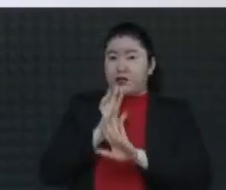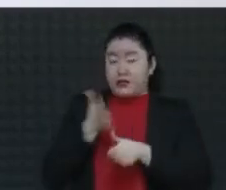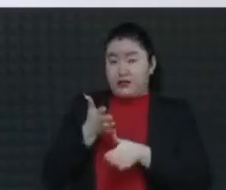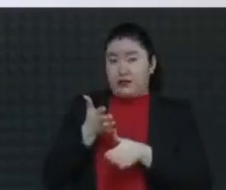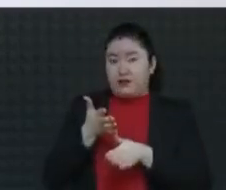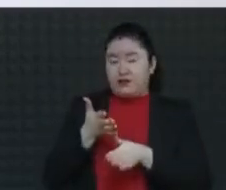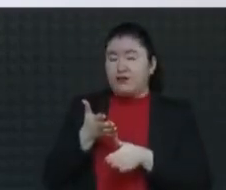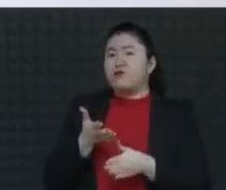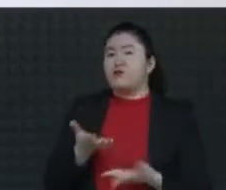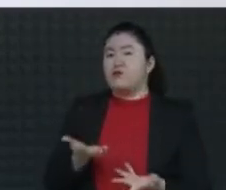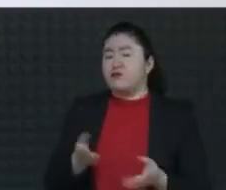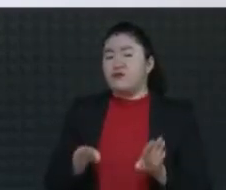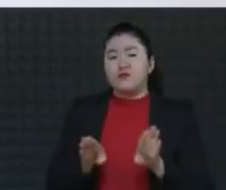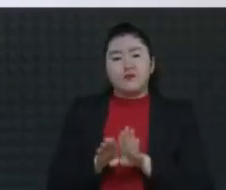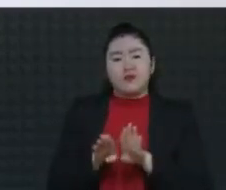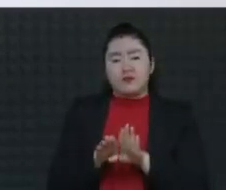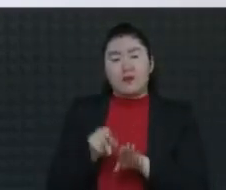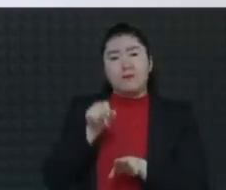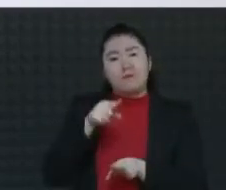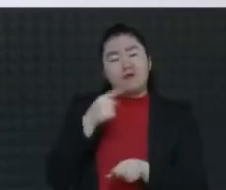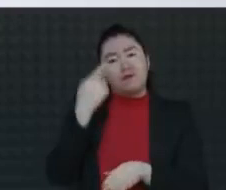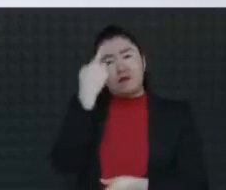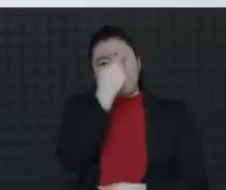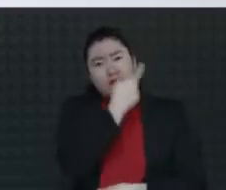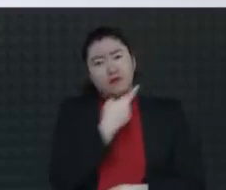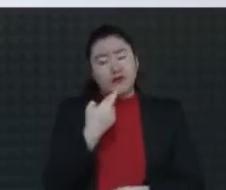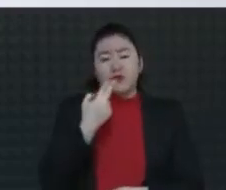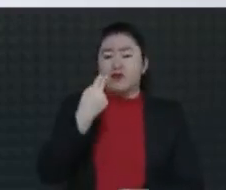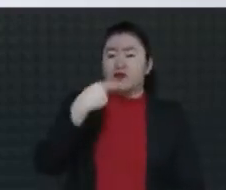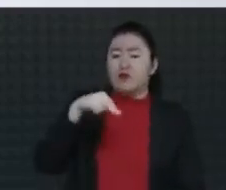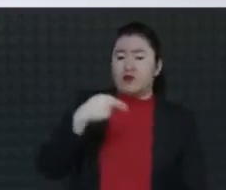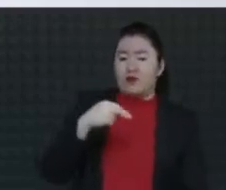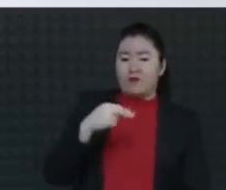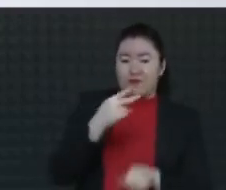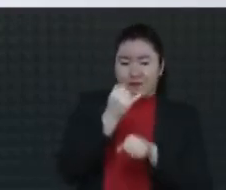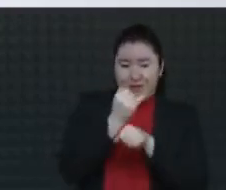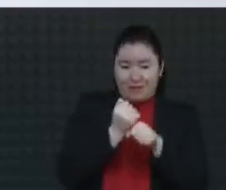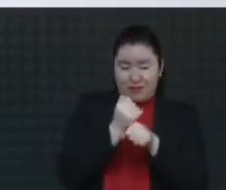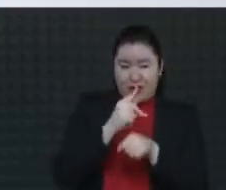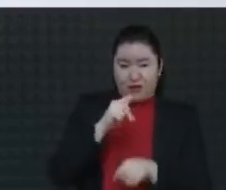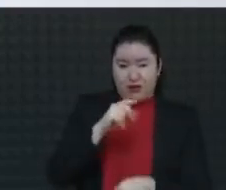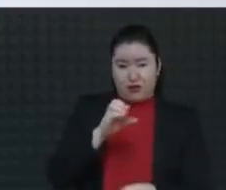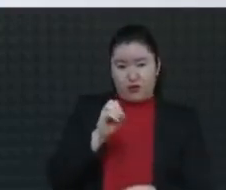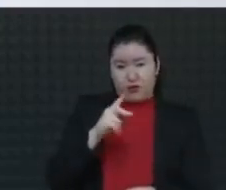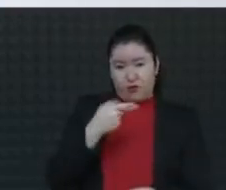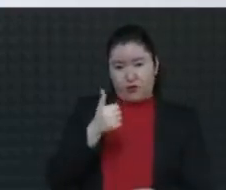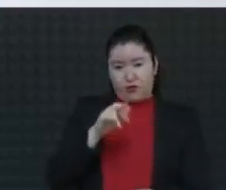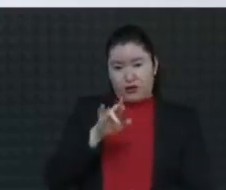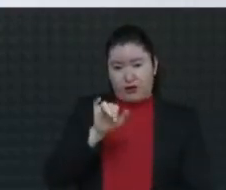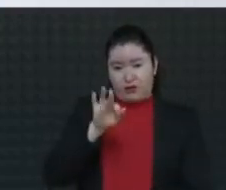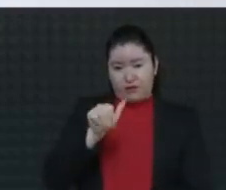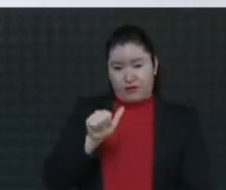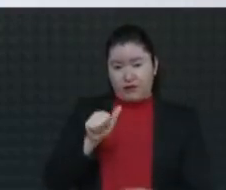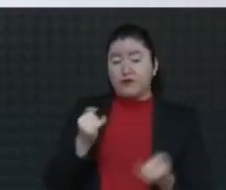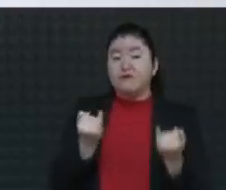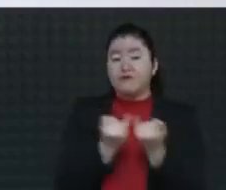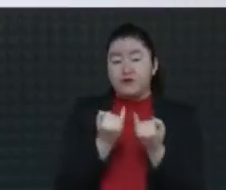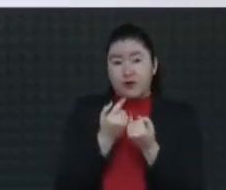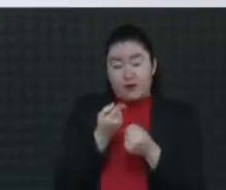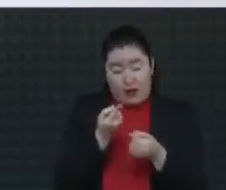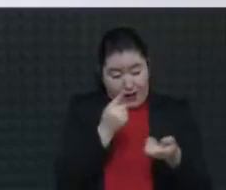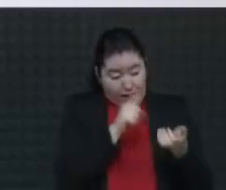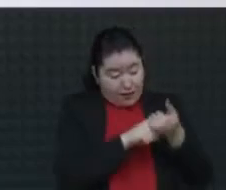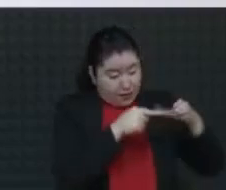de trabajos de topografía en el tramo elevado y de inspecciones y de calas en el tramo